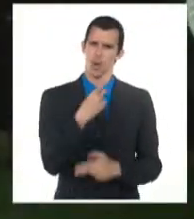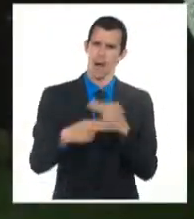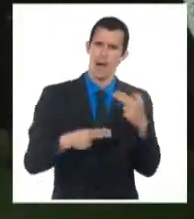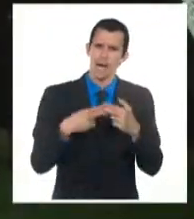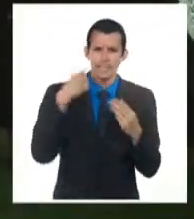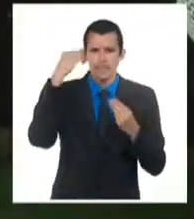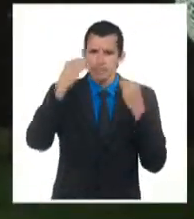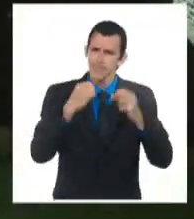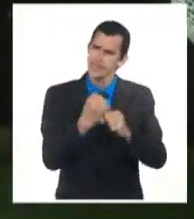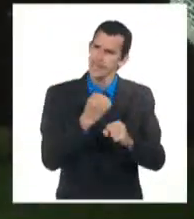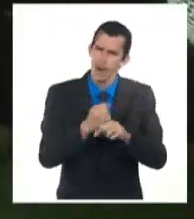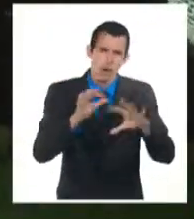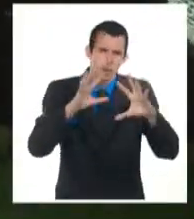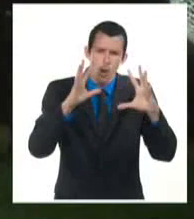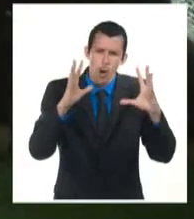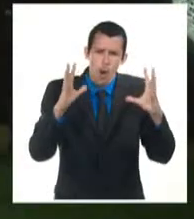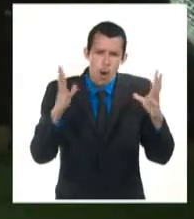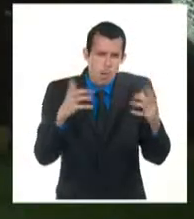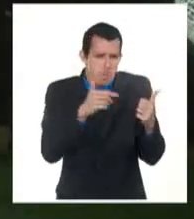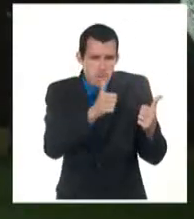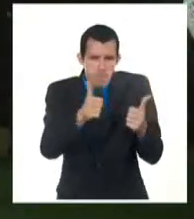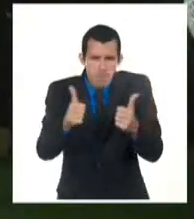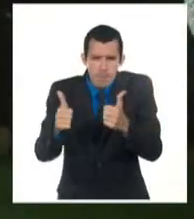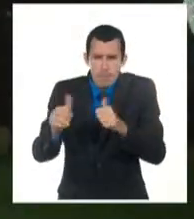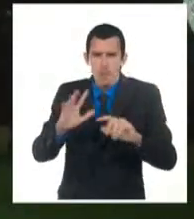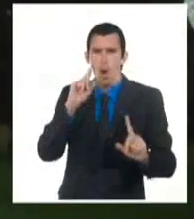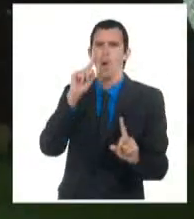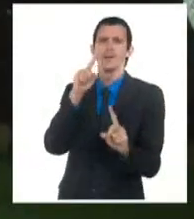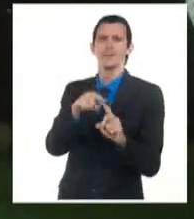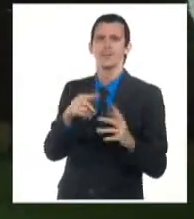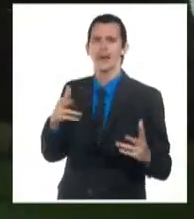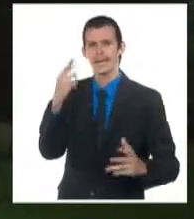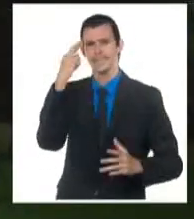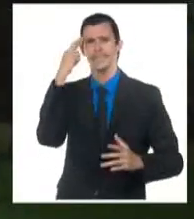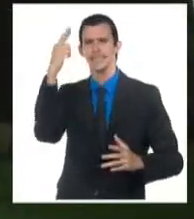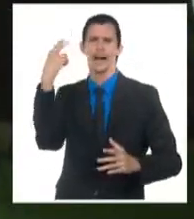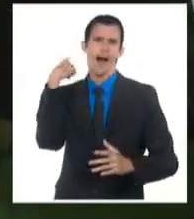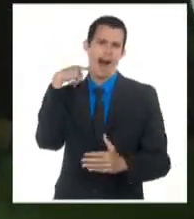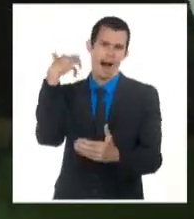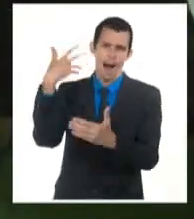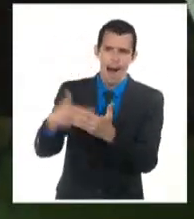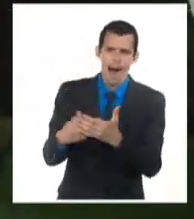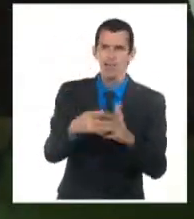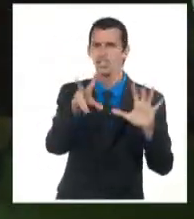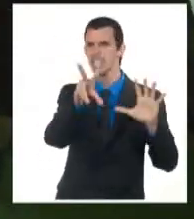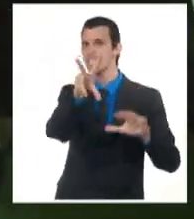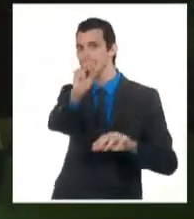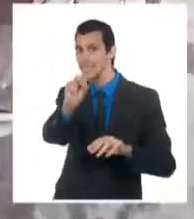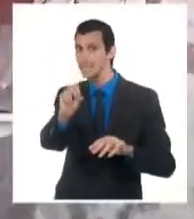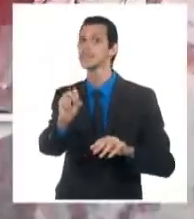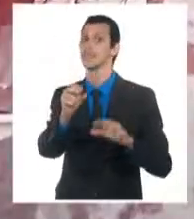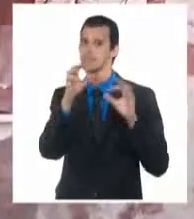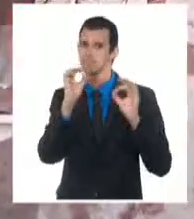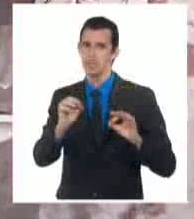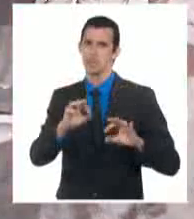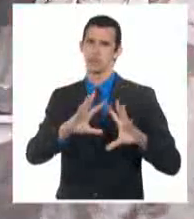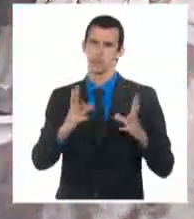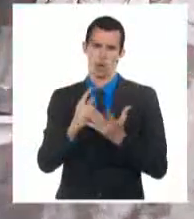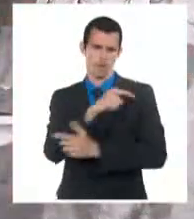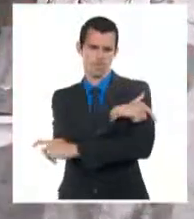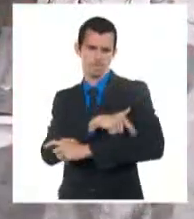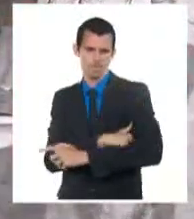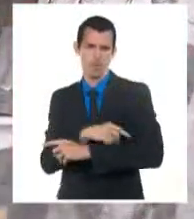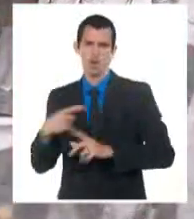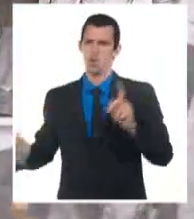el 70 aniversario del asalto a los cuarteles Moncada y Carlos Manuel de Céspedes, conscientes de que la